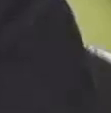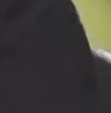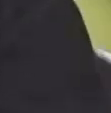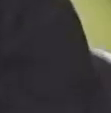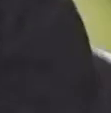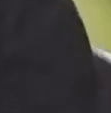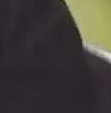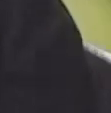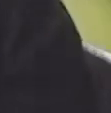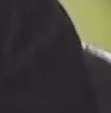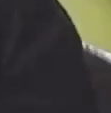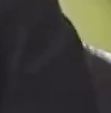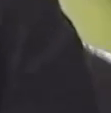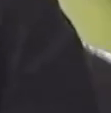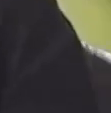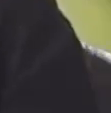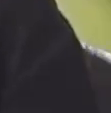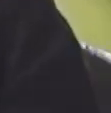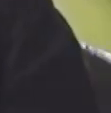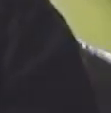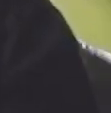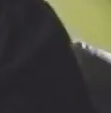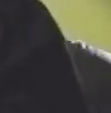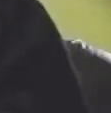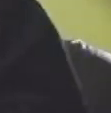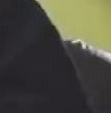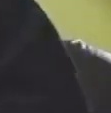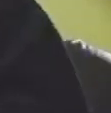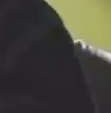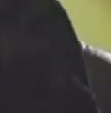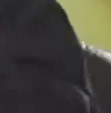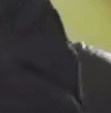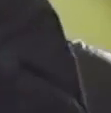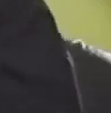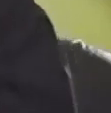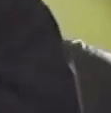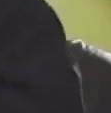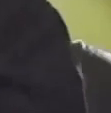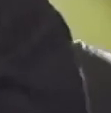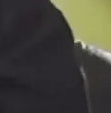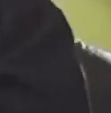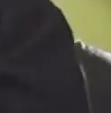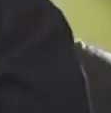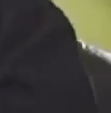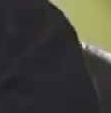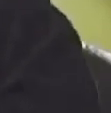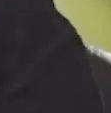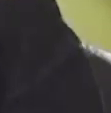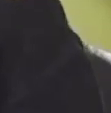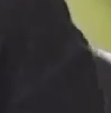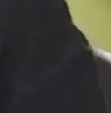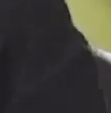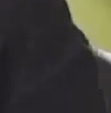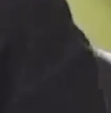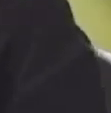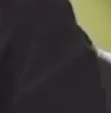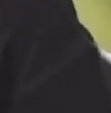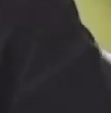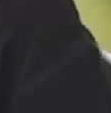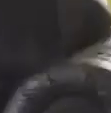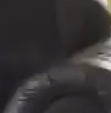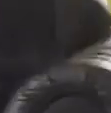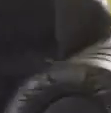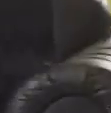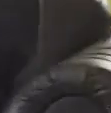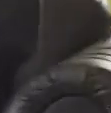Yo nunca me había comunicado con estas personas. Yo tenía más o menos 12